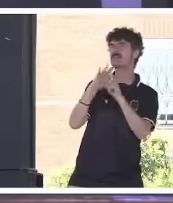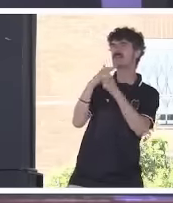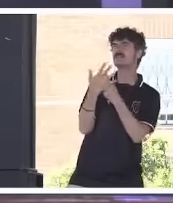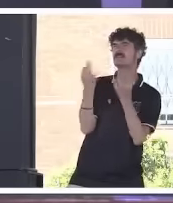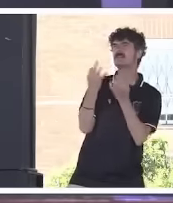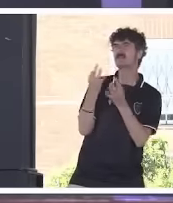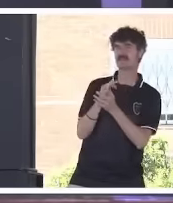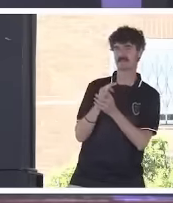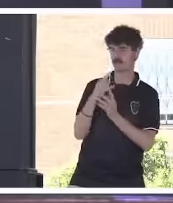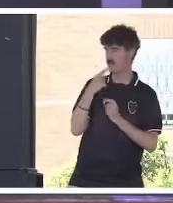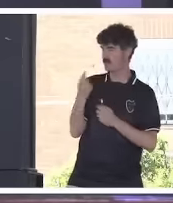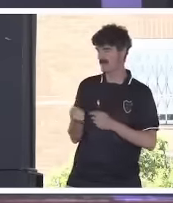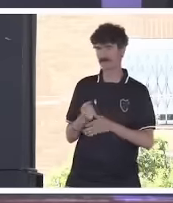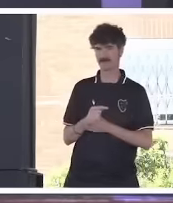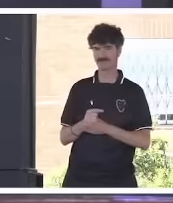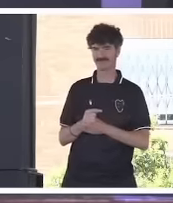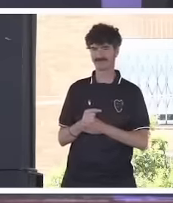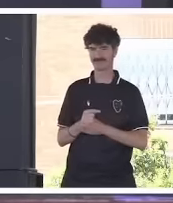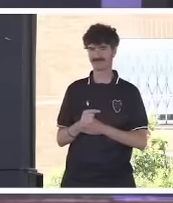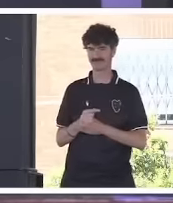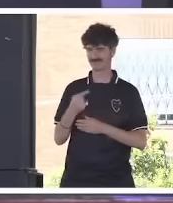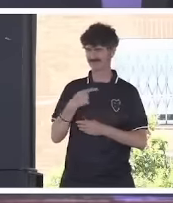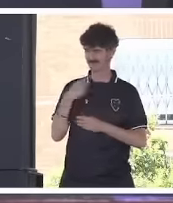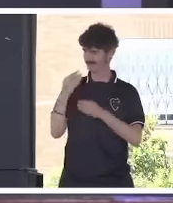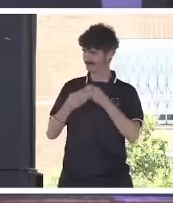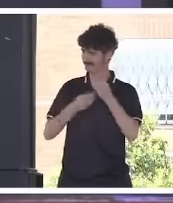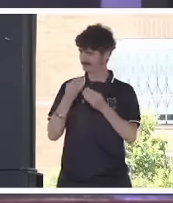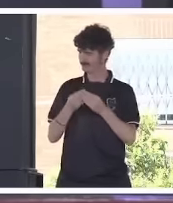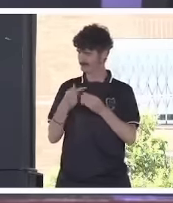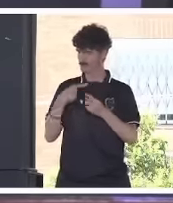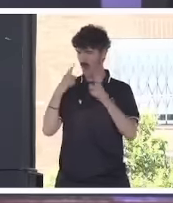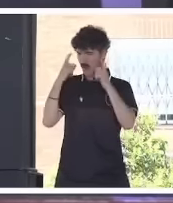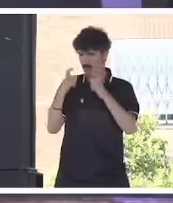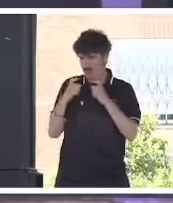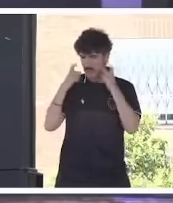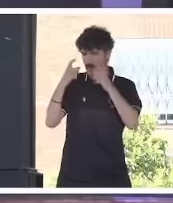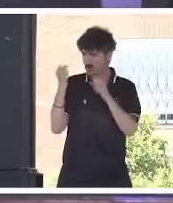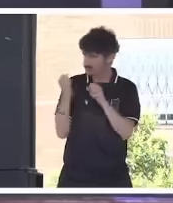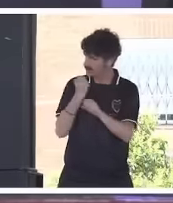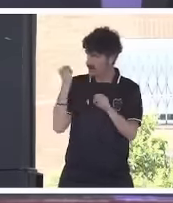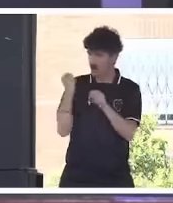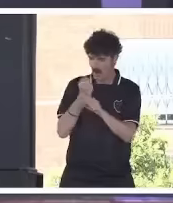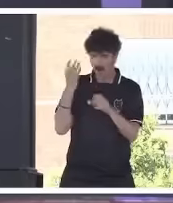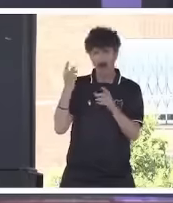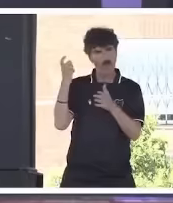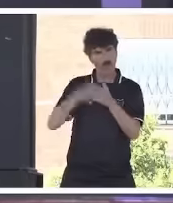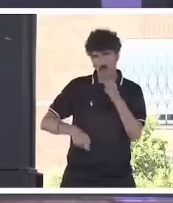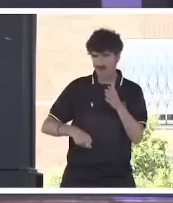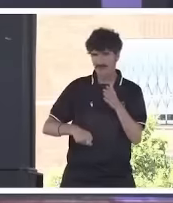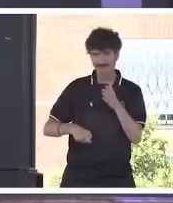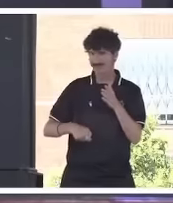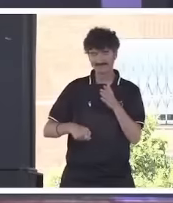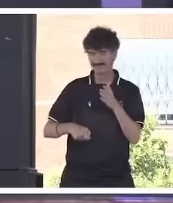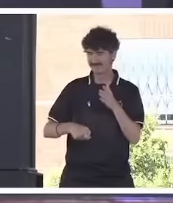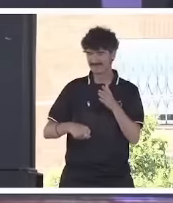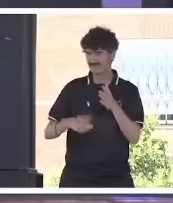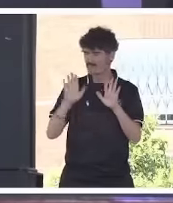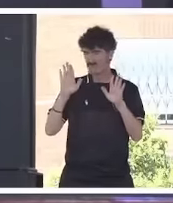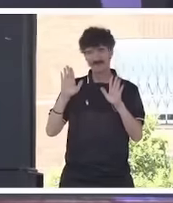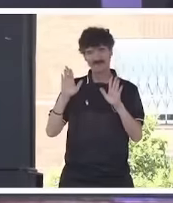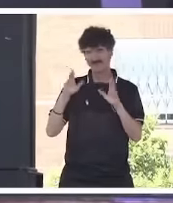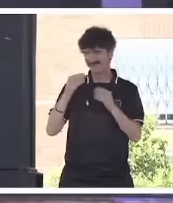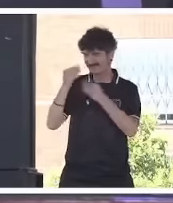yo le dije, es que me estoy esforzando mucho en el trabajo y sin embargo algo me ha salido muy